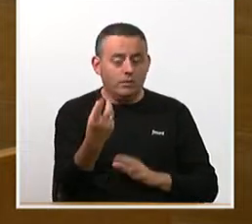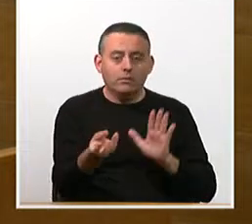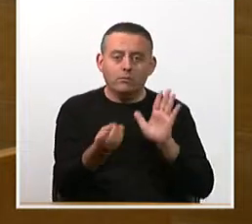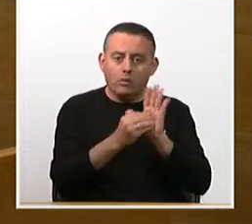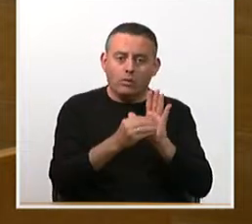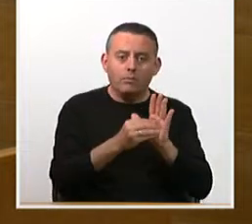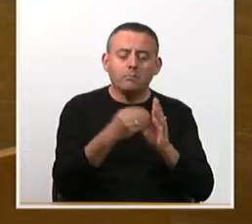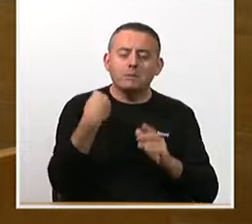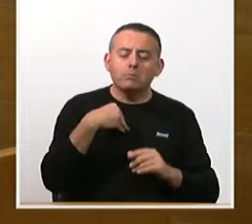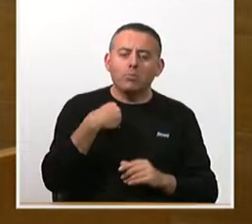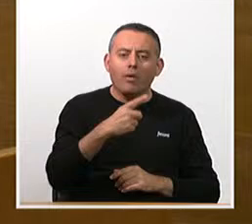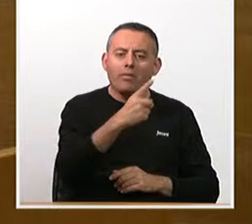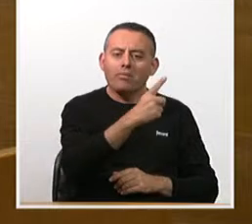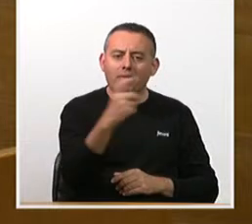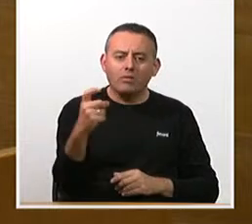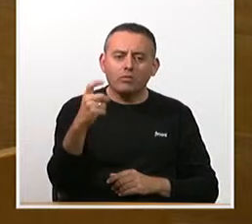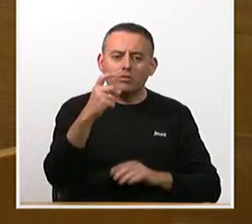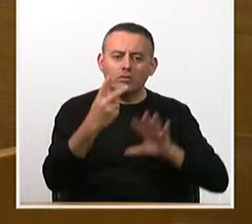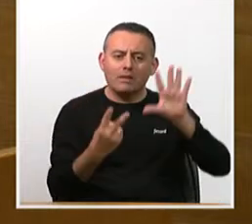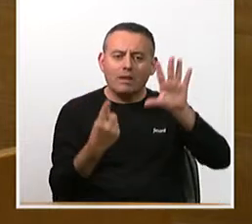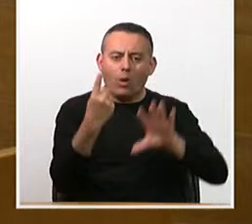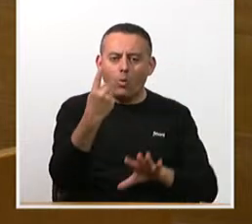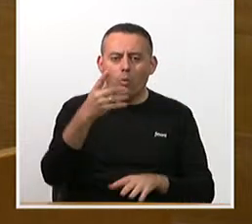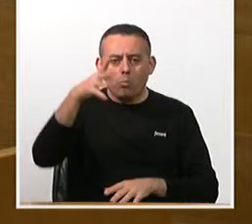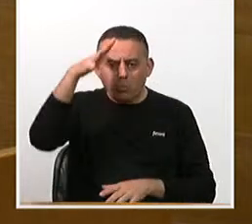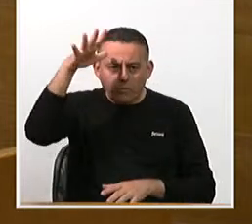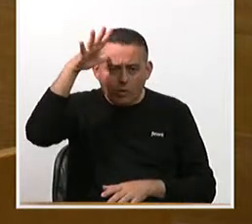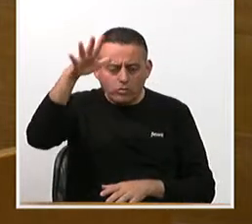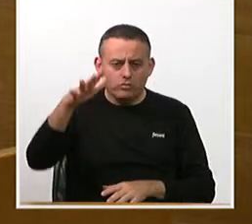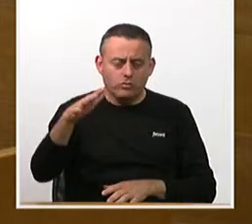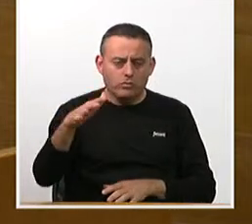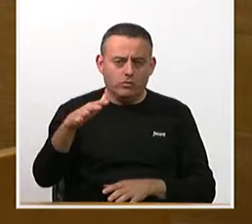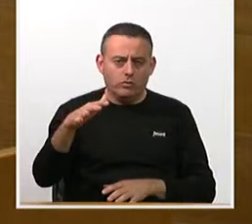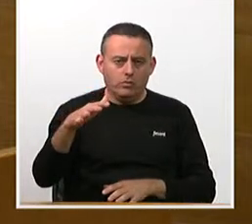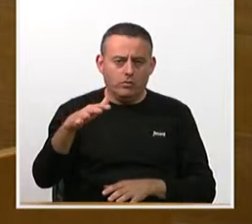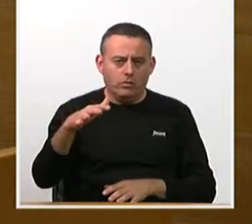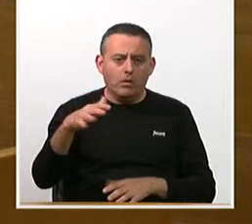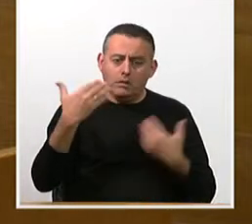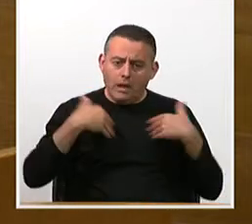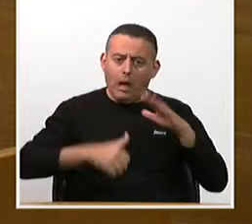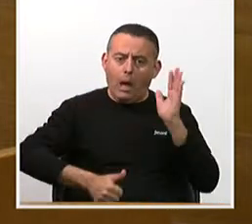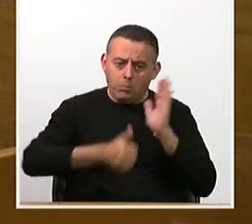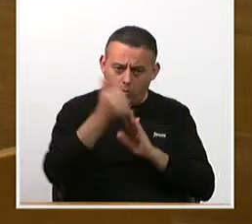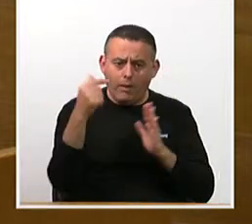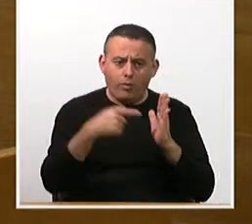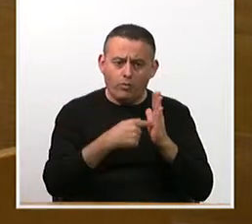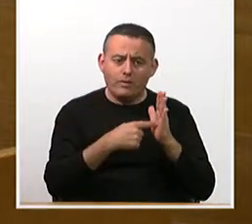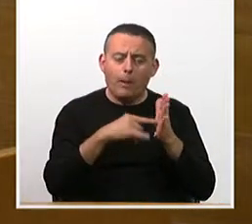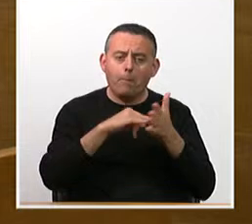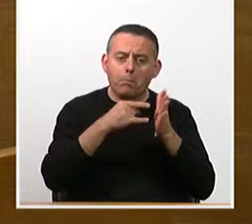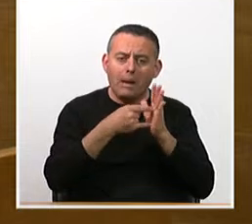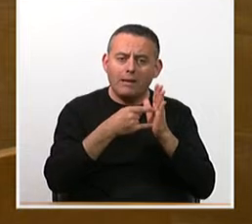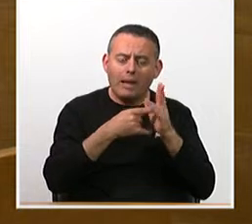inen municip de y que